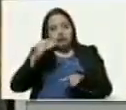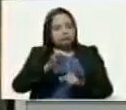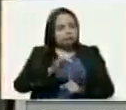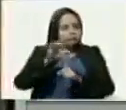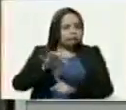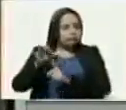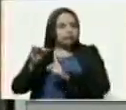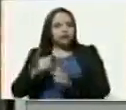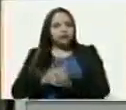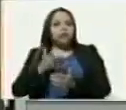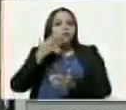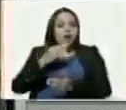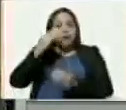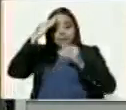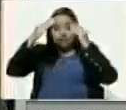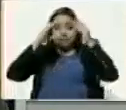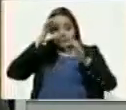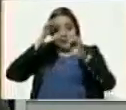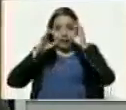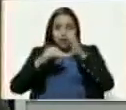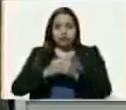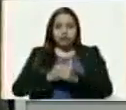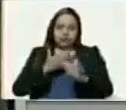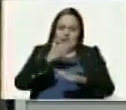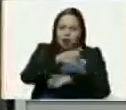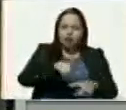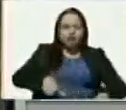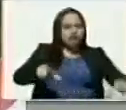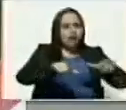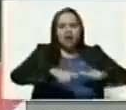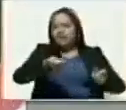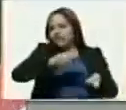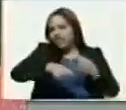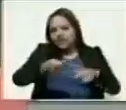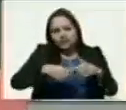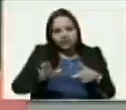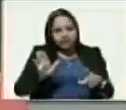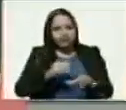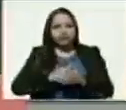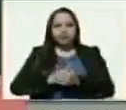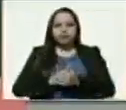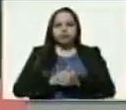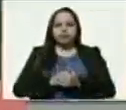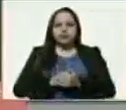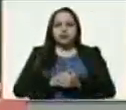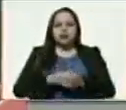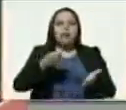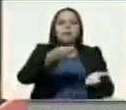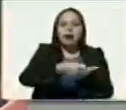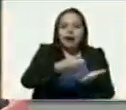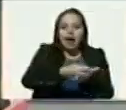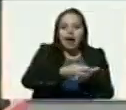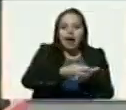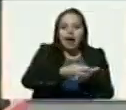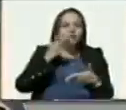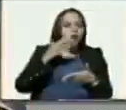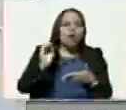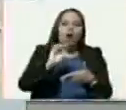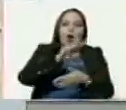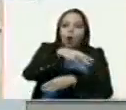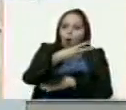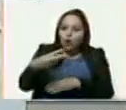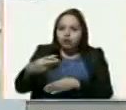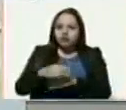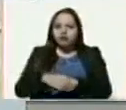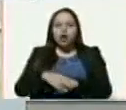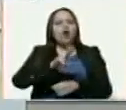Yajure va a determinado comercio, va a cancelar en divisas,